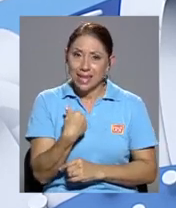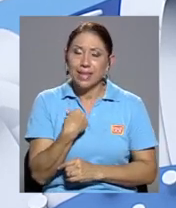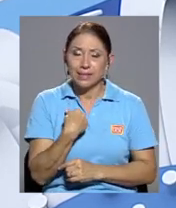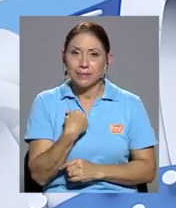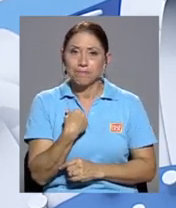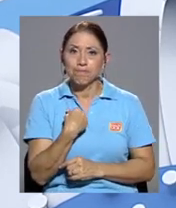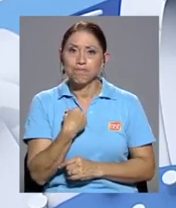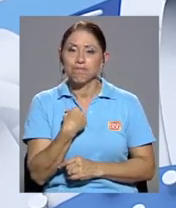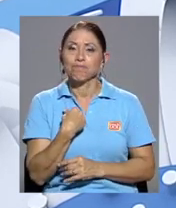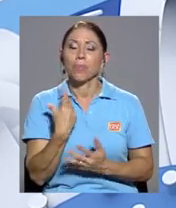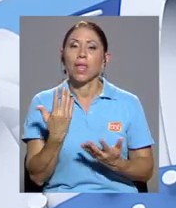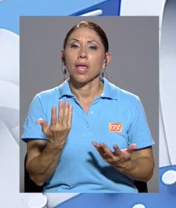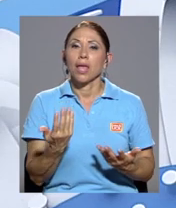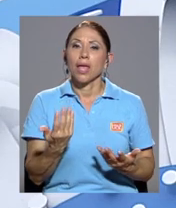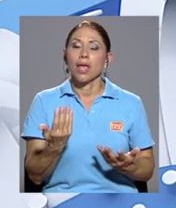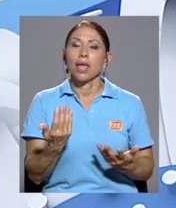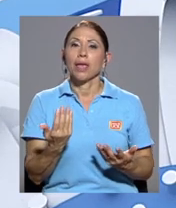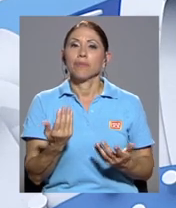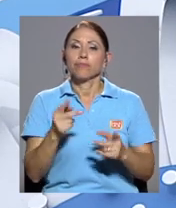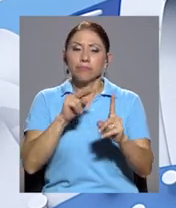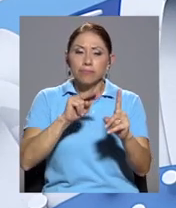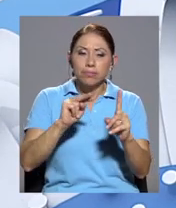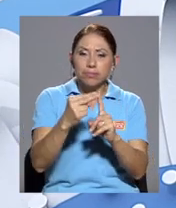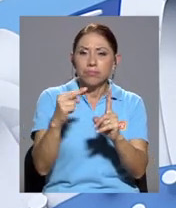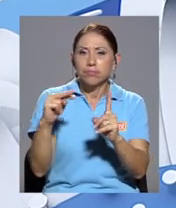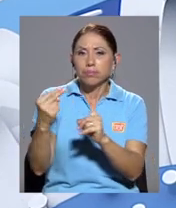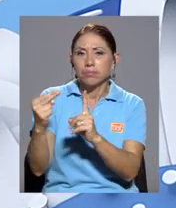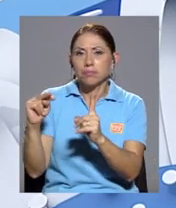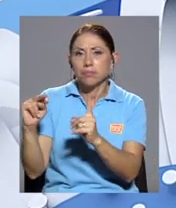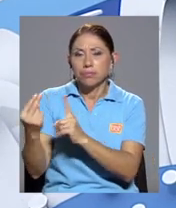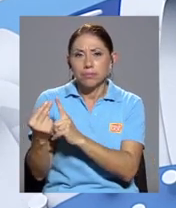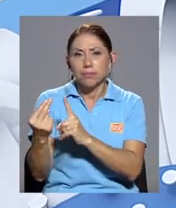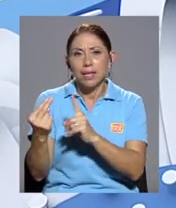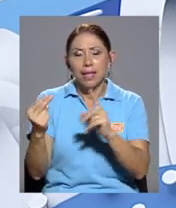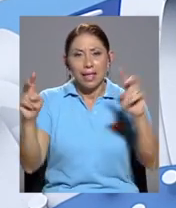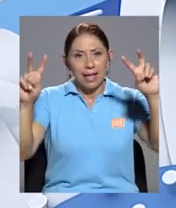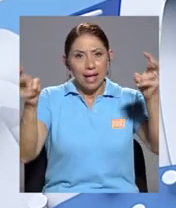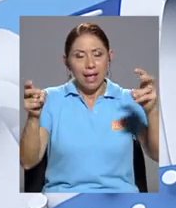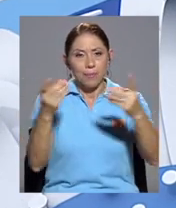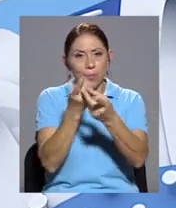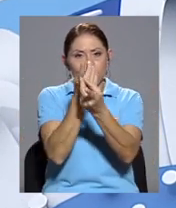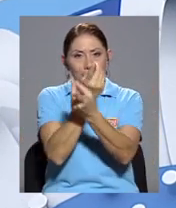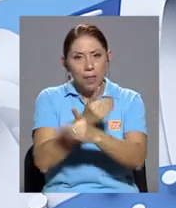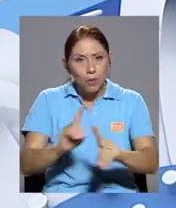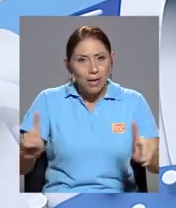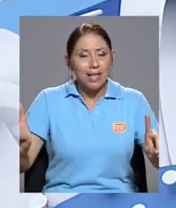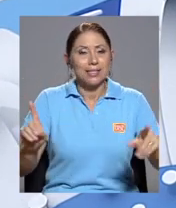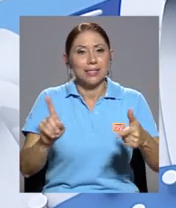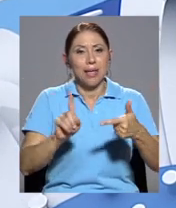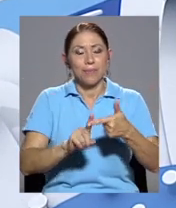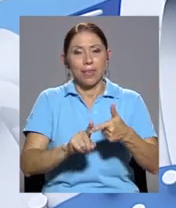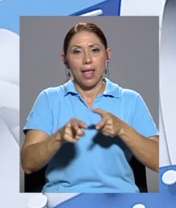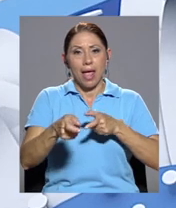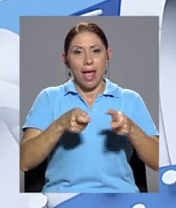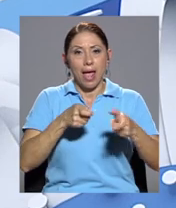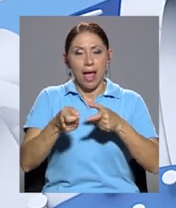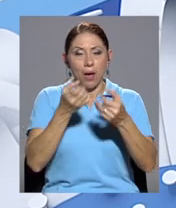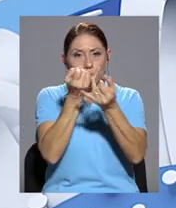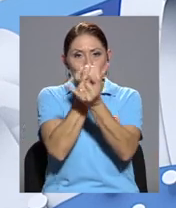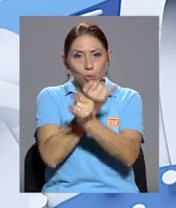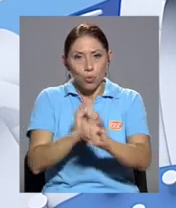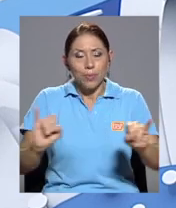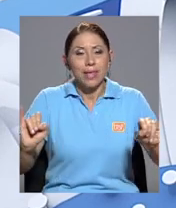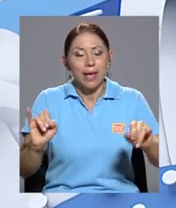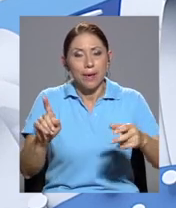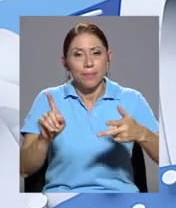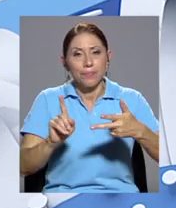en el es en el campo del de la democracia en el campo de la autonomía en el